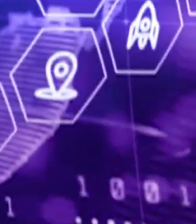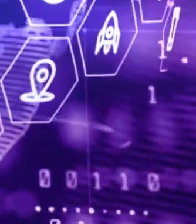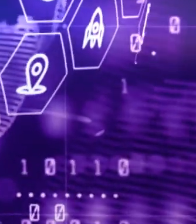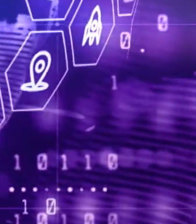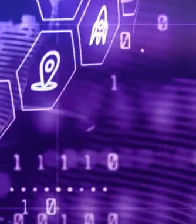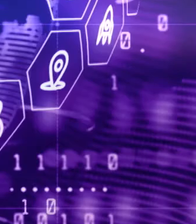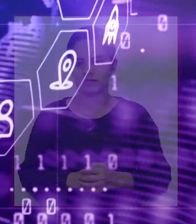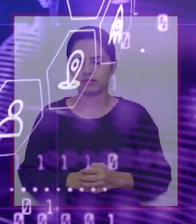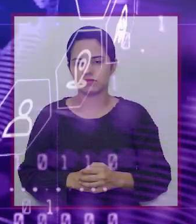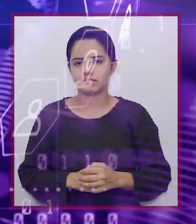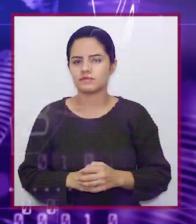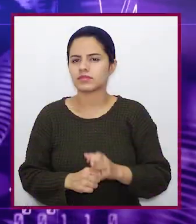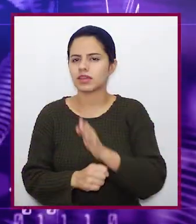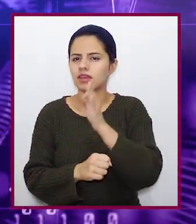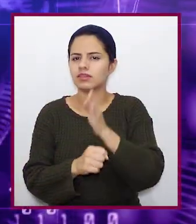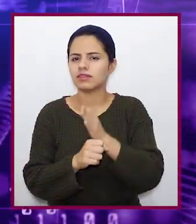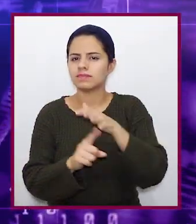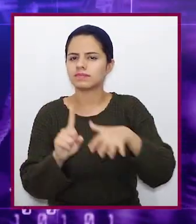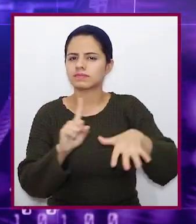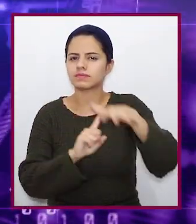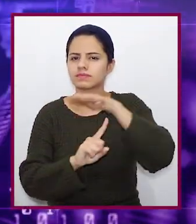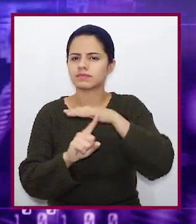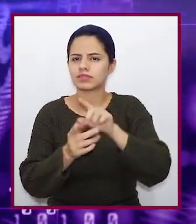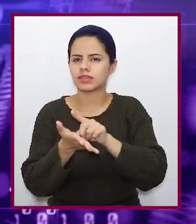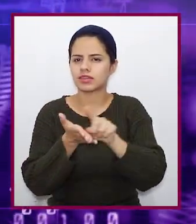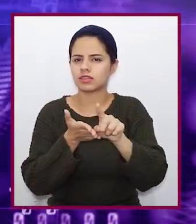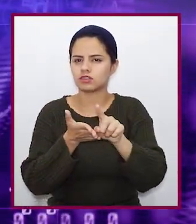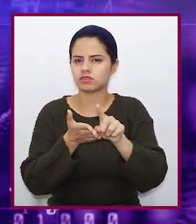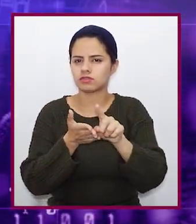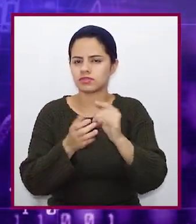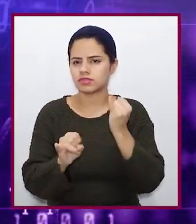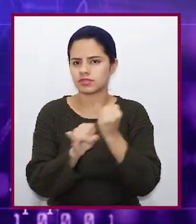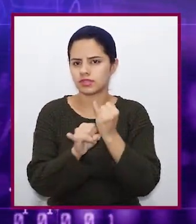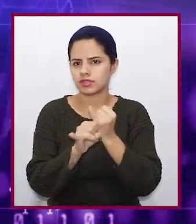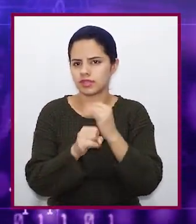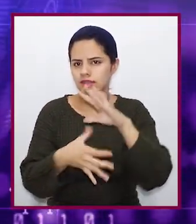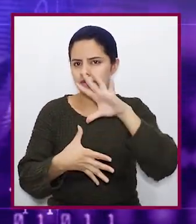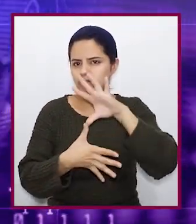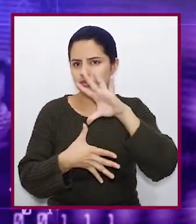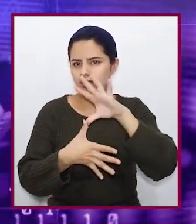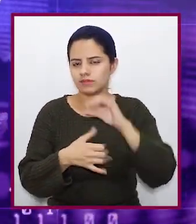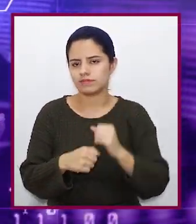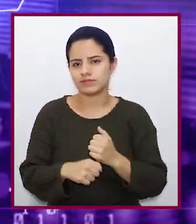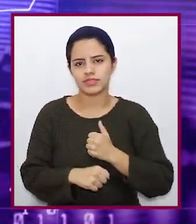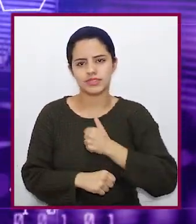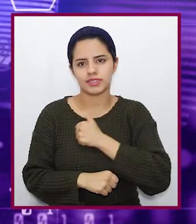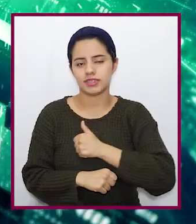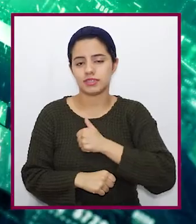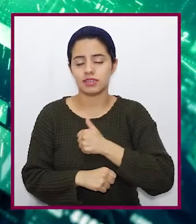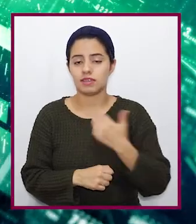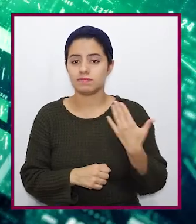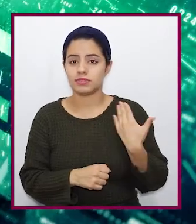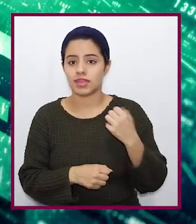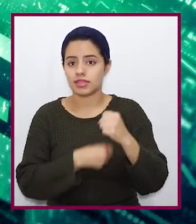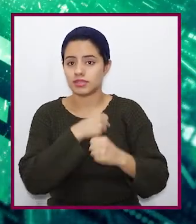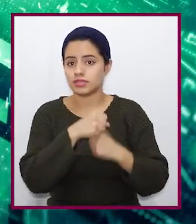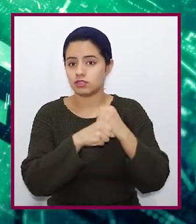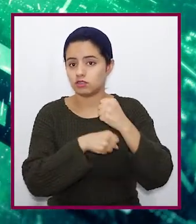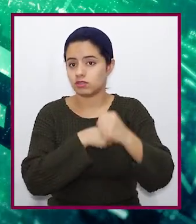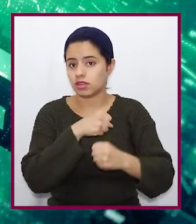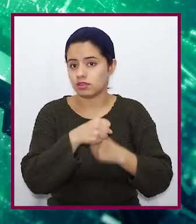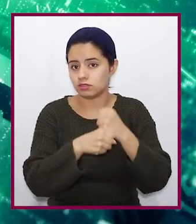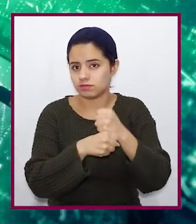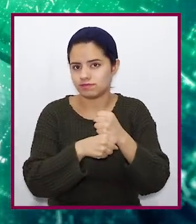¿Cuál es el contexto actual de los derechos digitales en América Latina? Desafortunadamente, en los últimos años hay una